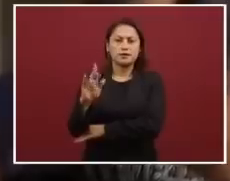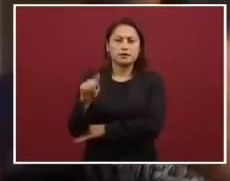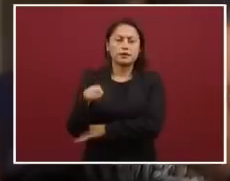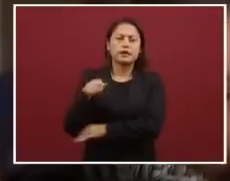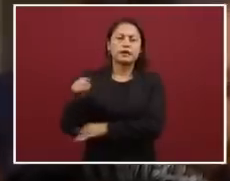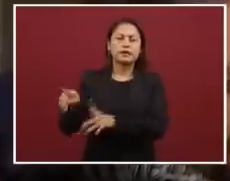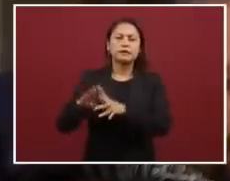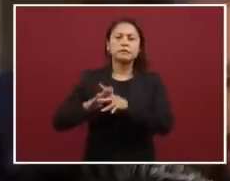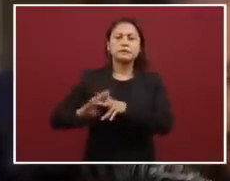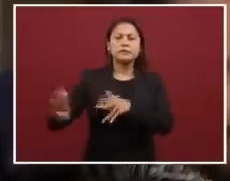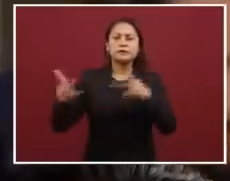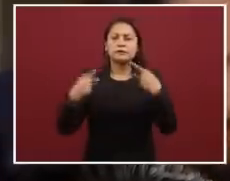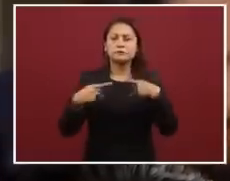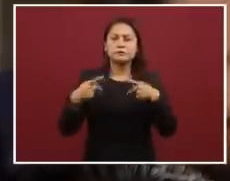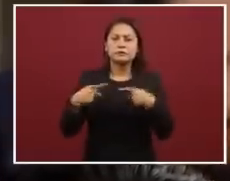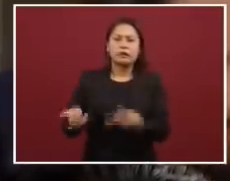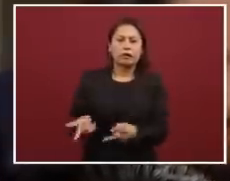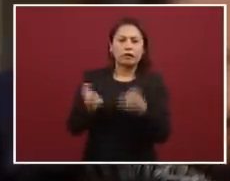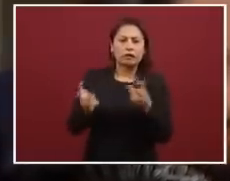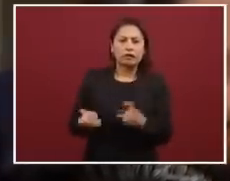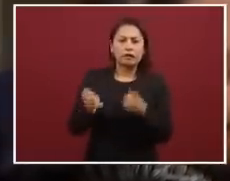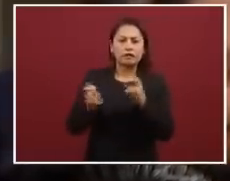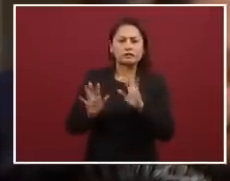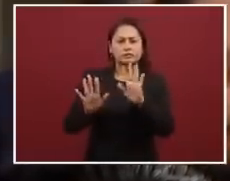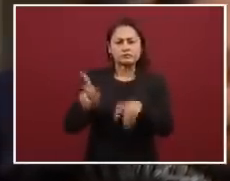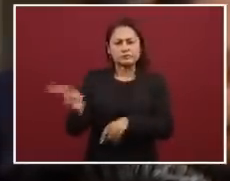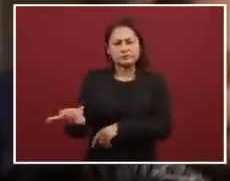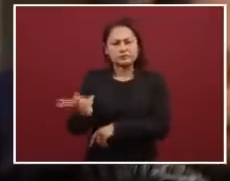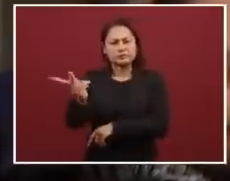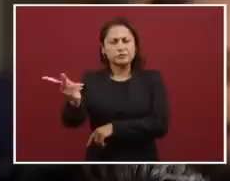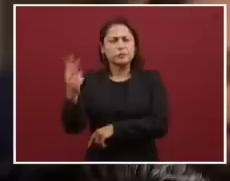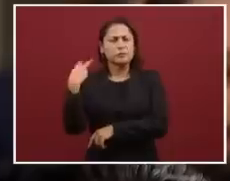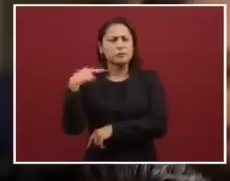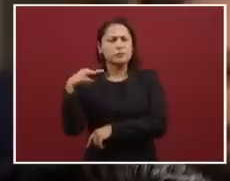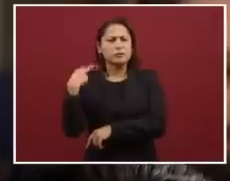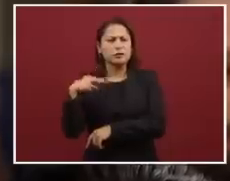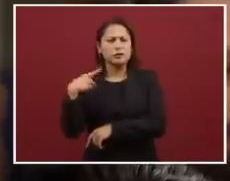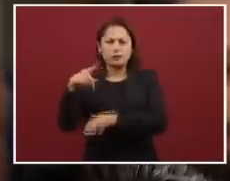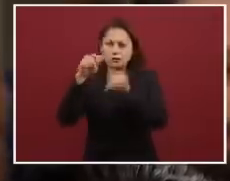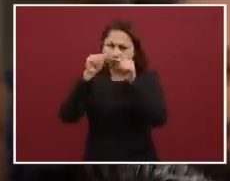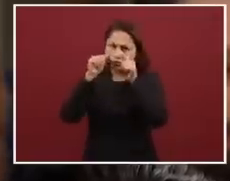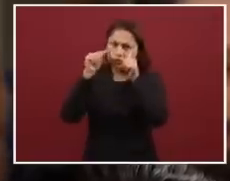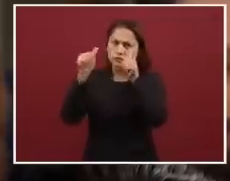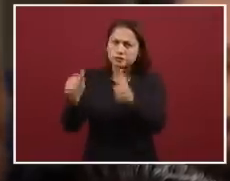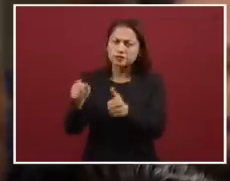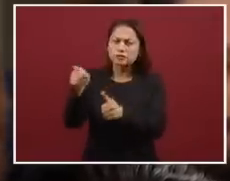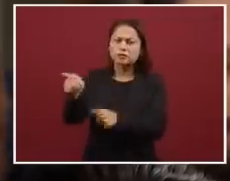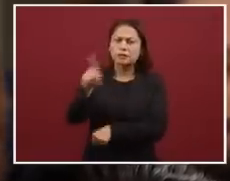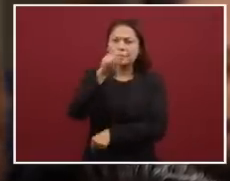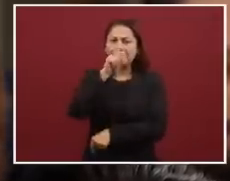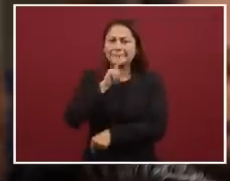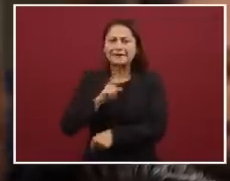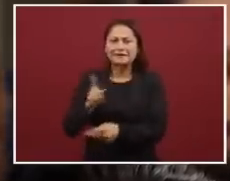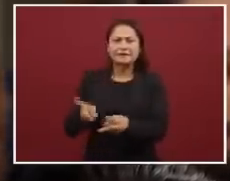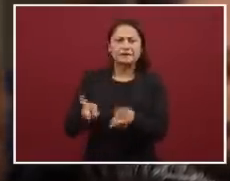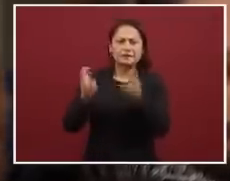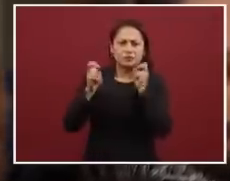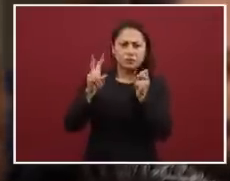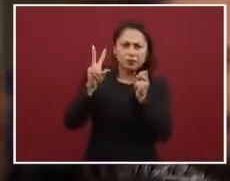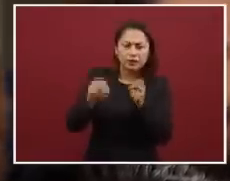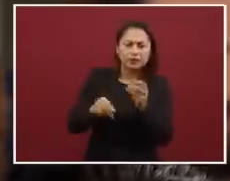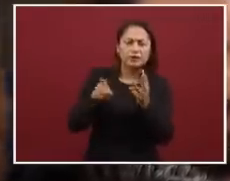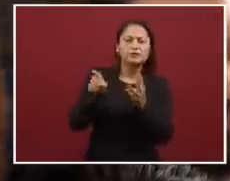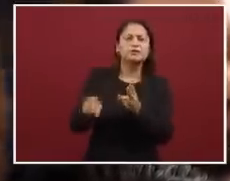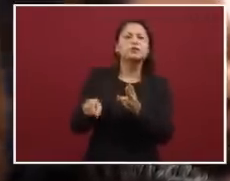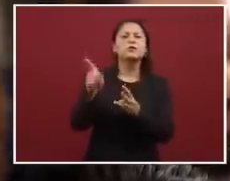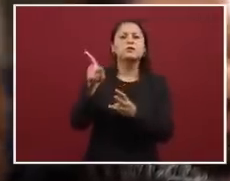sentir del pueblo veracruzano es cuándo va a ejercer los principios del señor presidente de no mentir, no robar y no traicionar, y cuándo resolverá